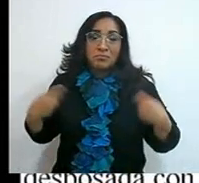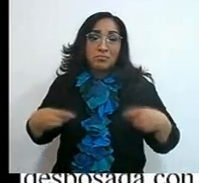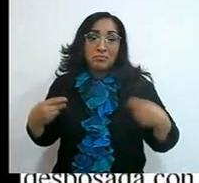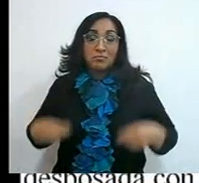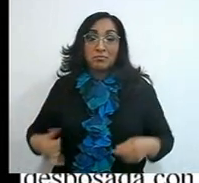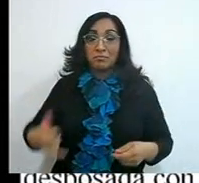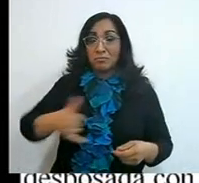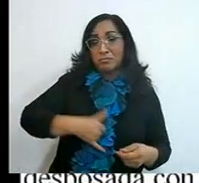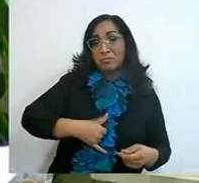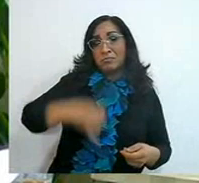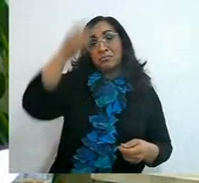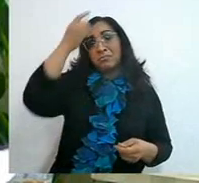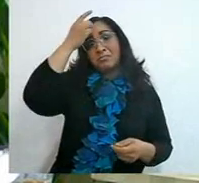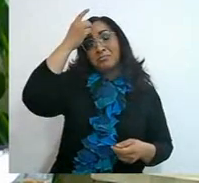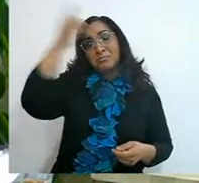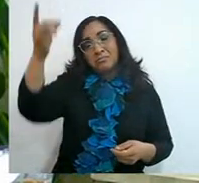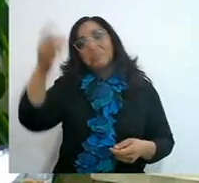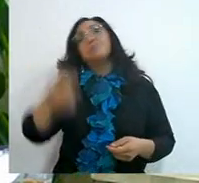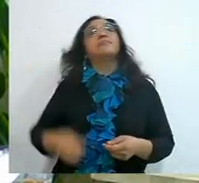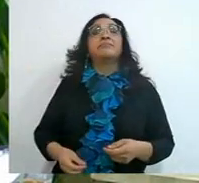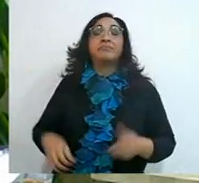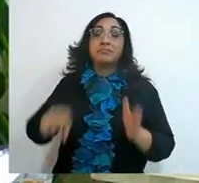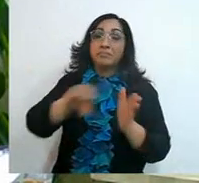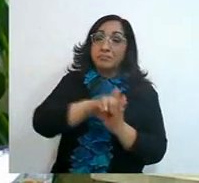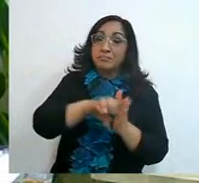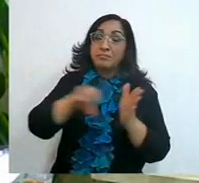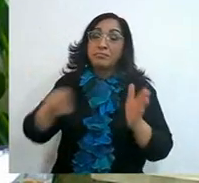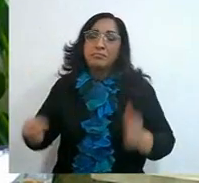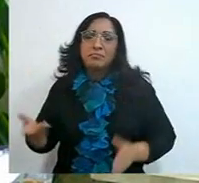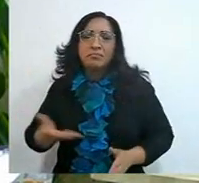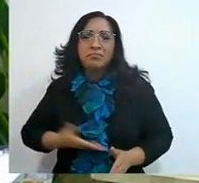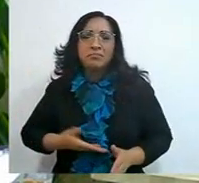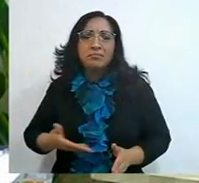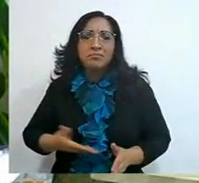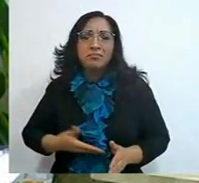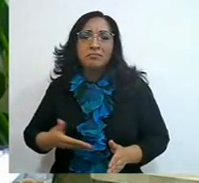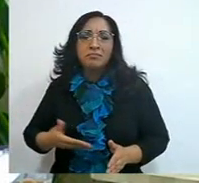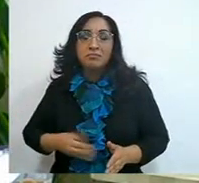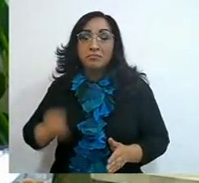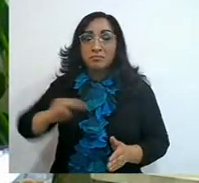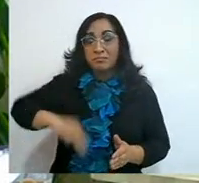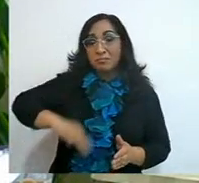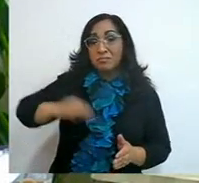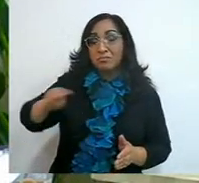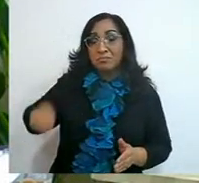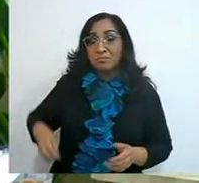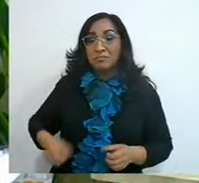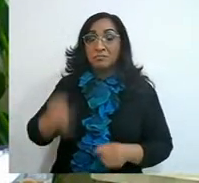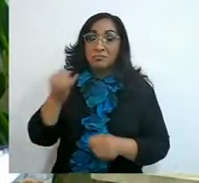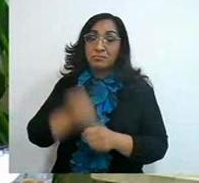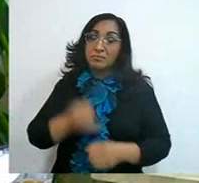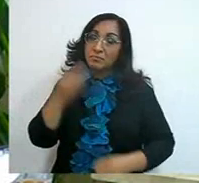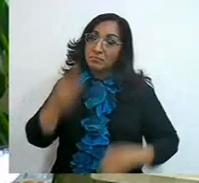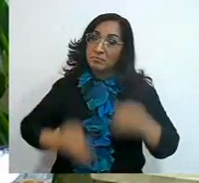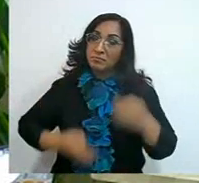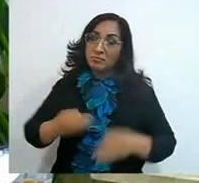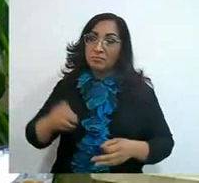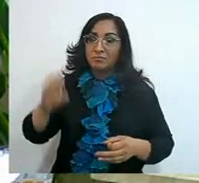yo Jehová. Un ejemplo lo tenemos en la muerte injusta de Esteban, que